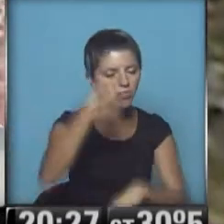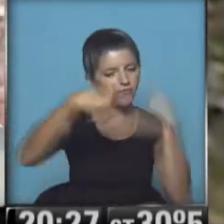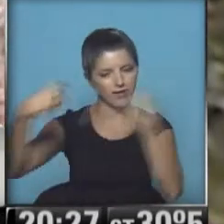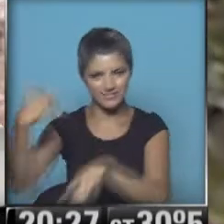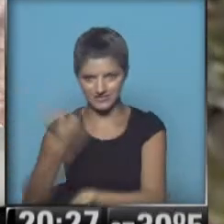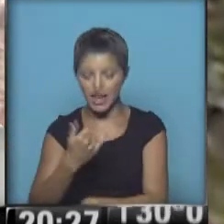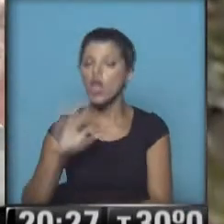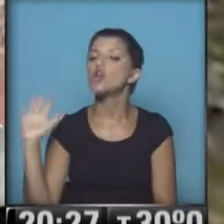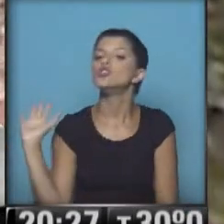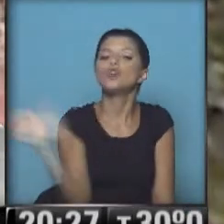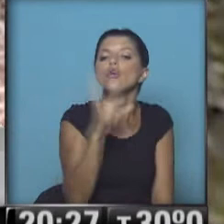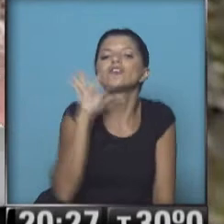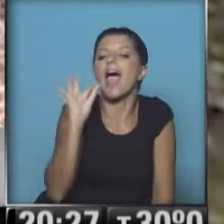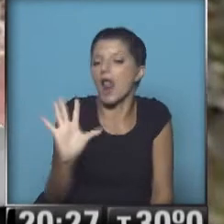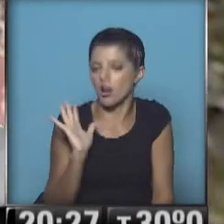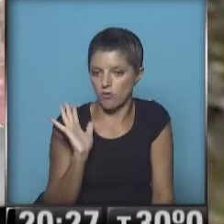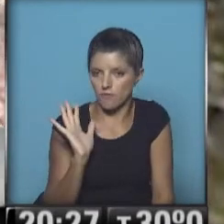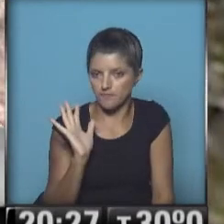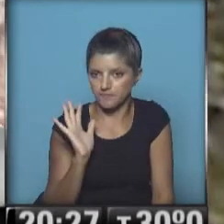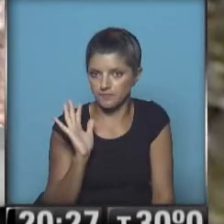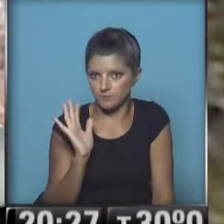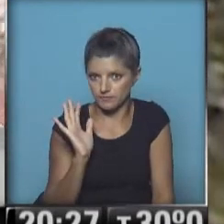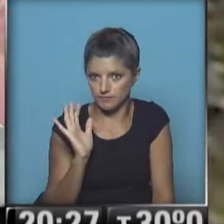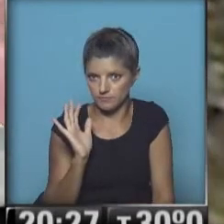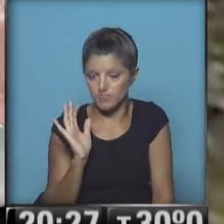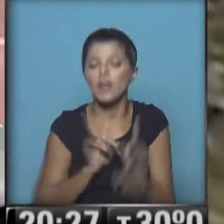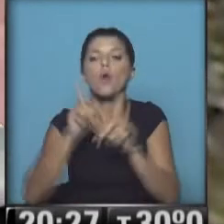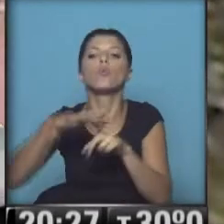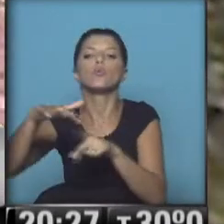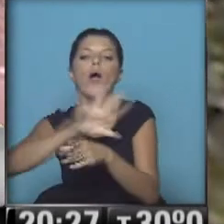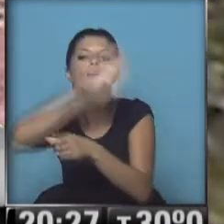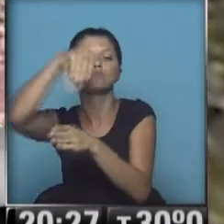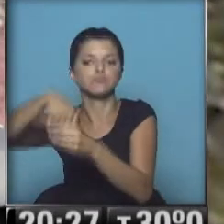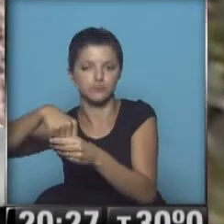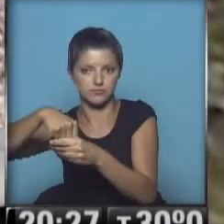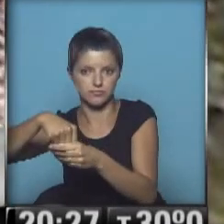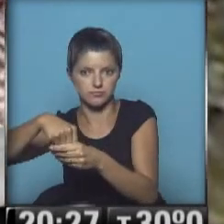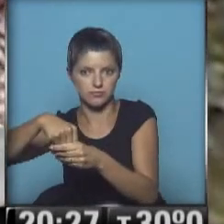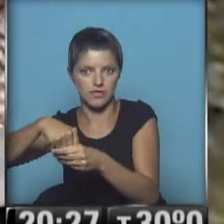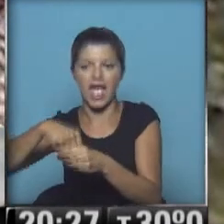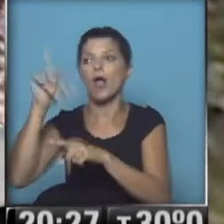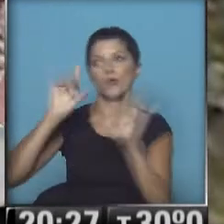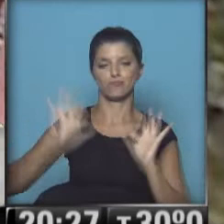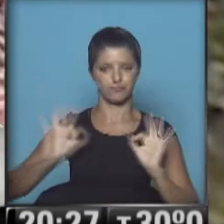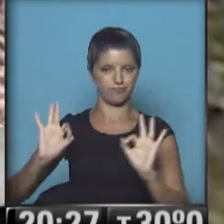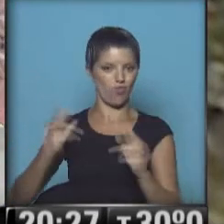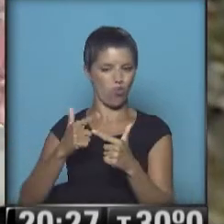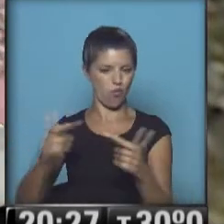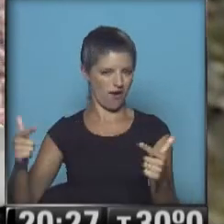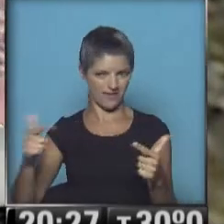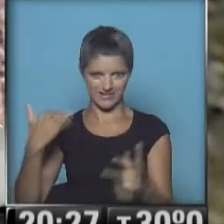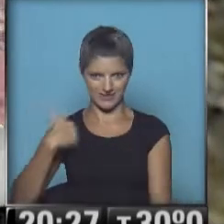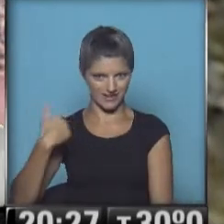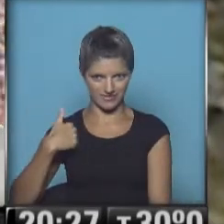han hecho algo, han estado en algún lugar, nadie ha estado de licencia en la